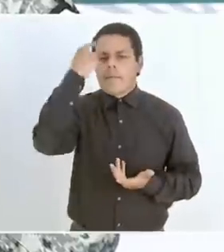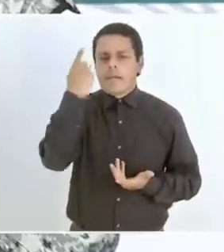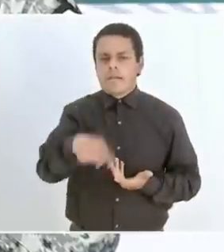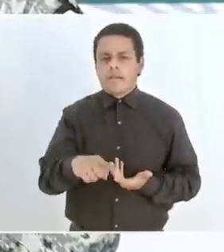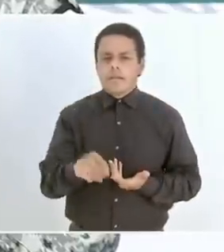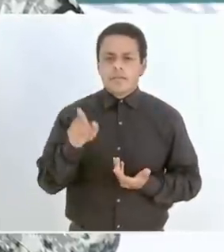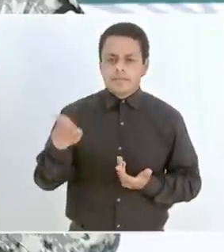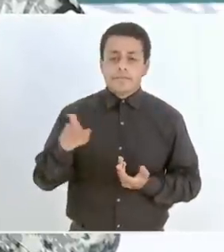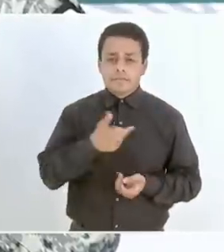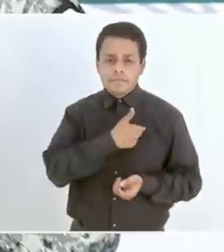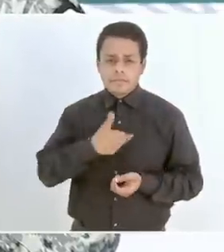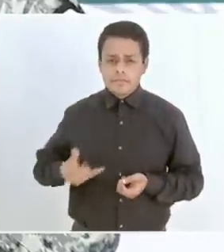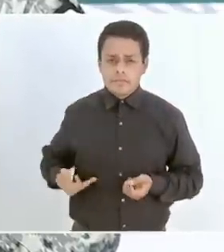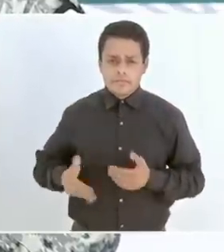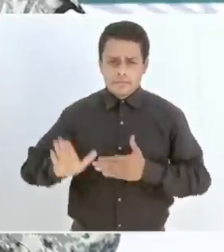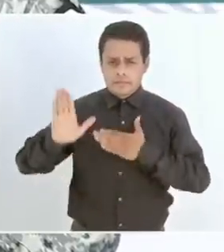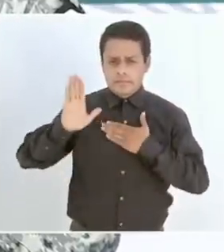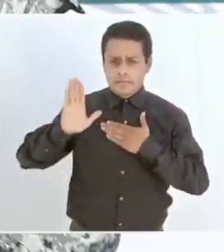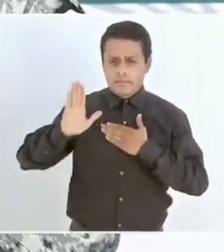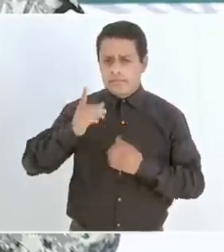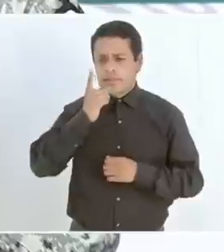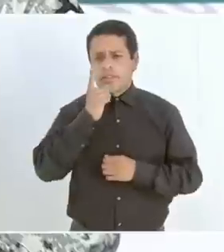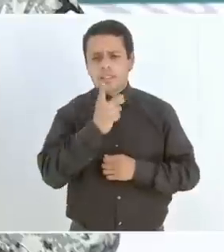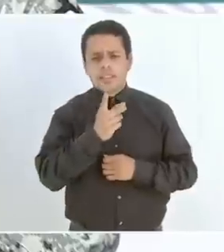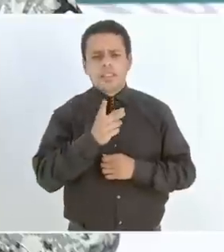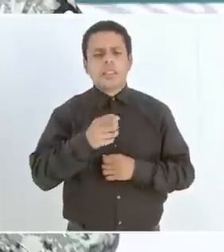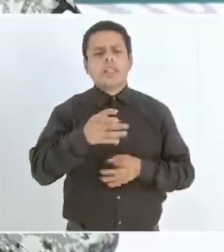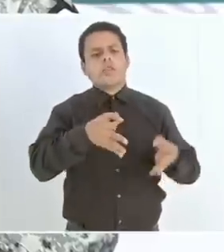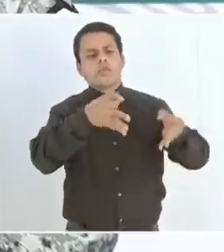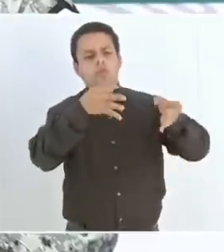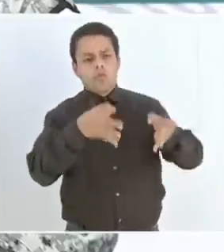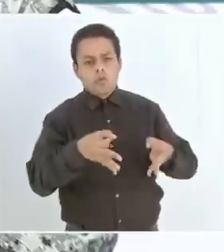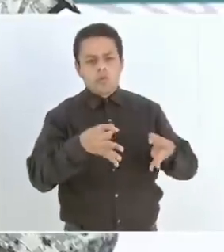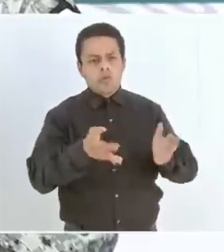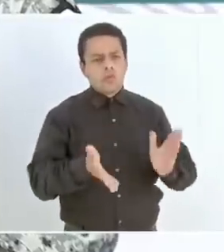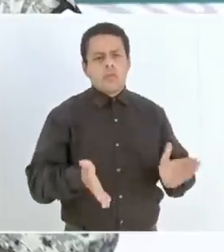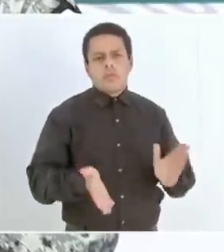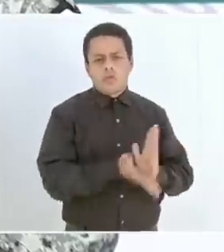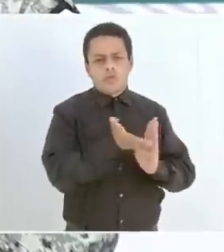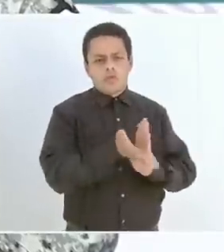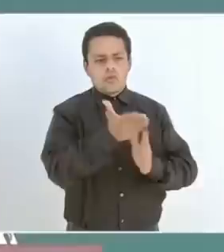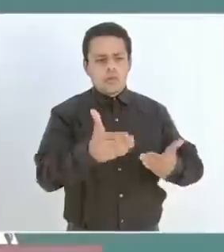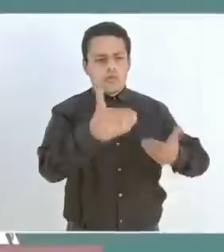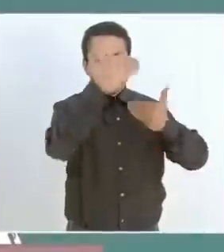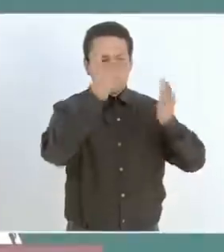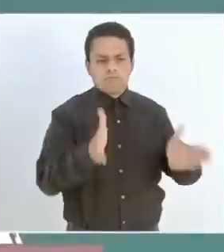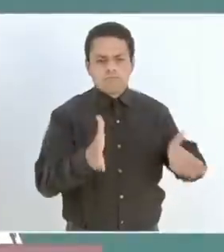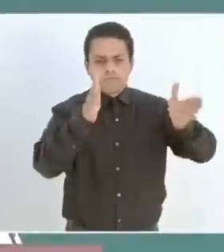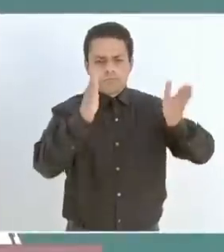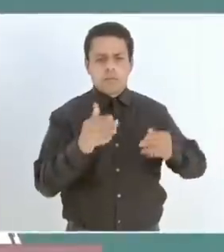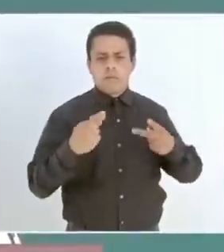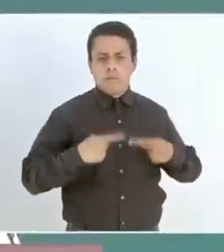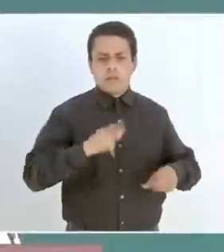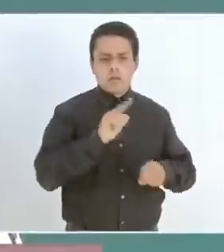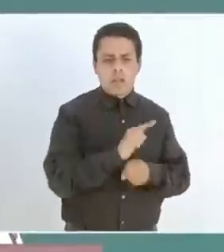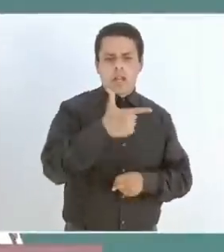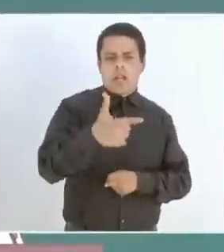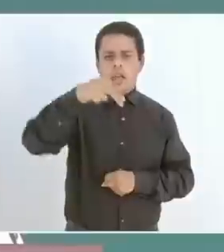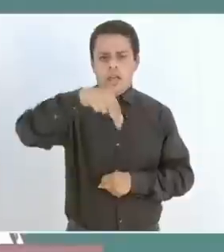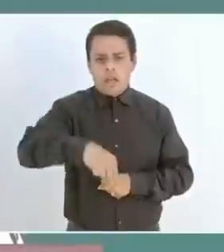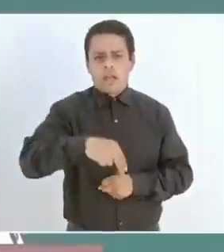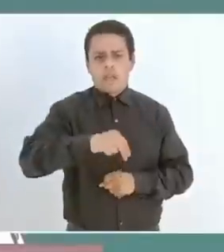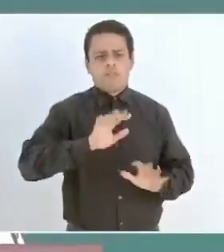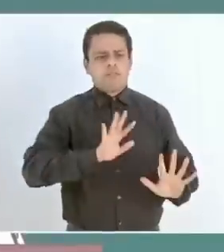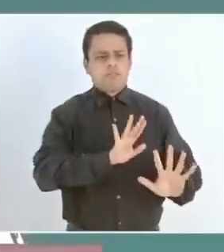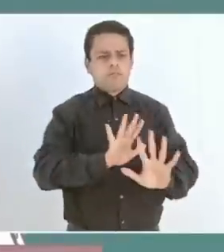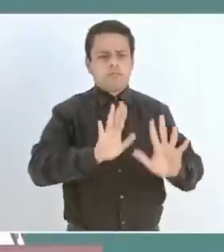compromiso presidencial de otorgar instalaciones dignas para el personal de la Guardia Nacional y también, con